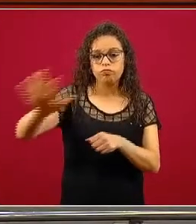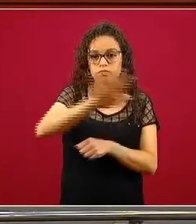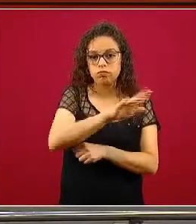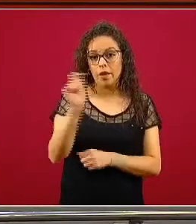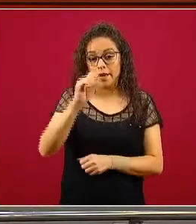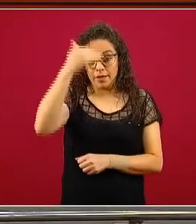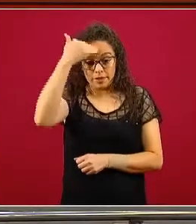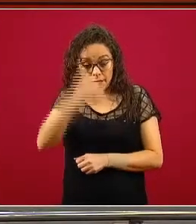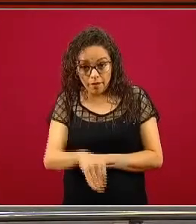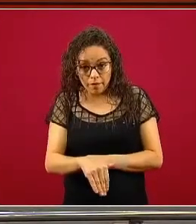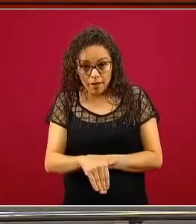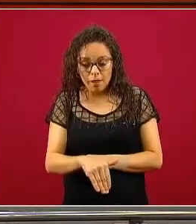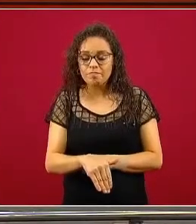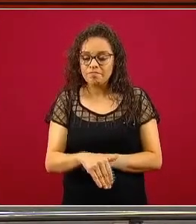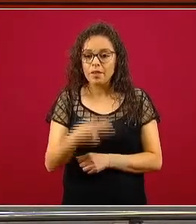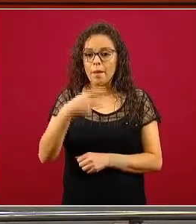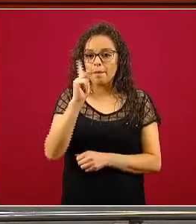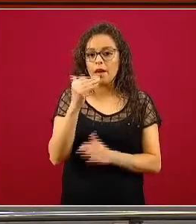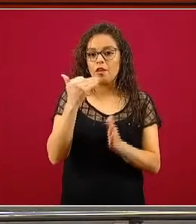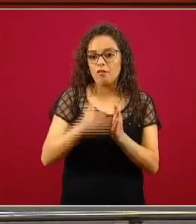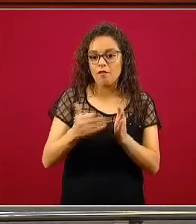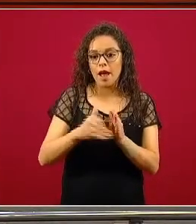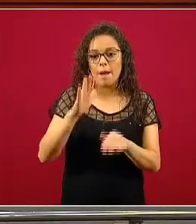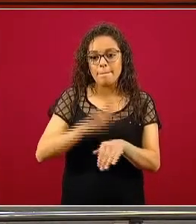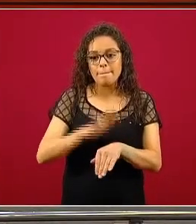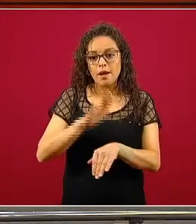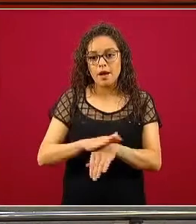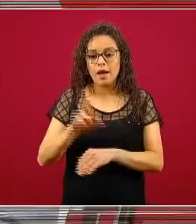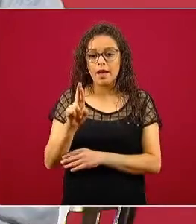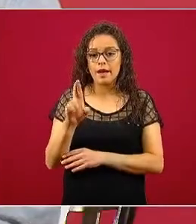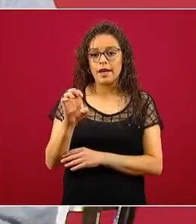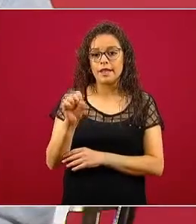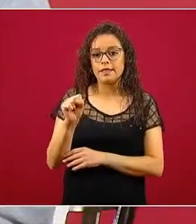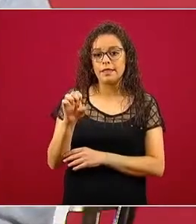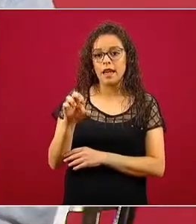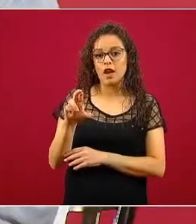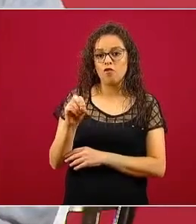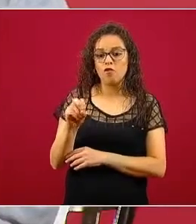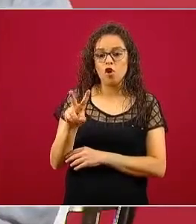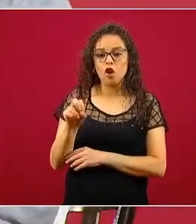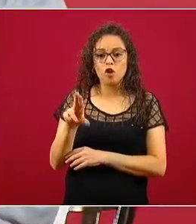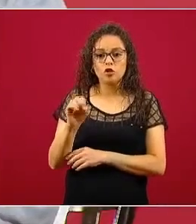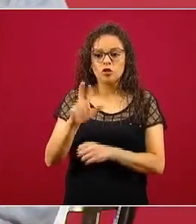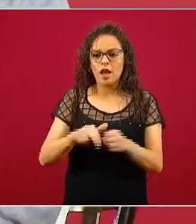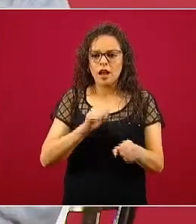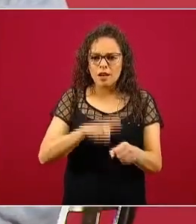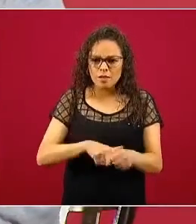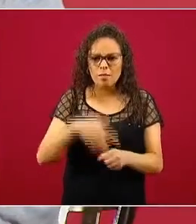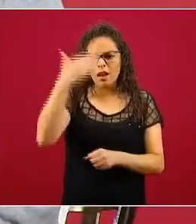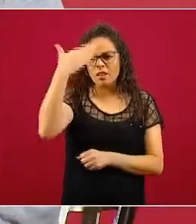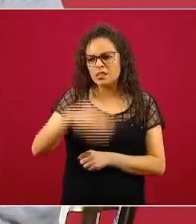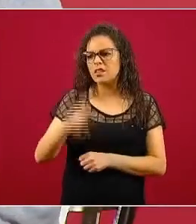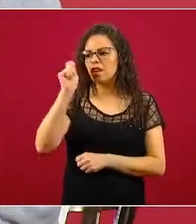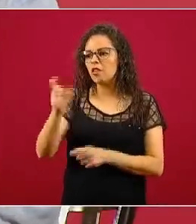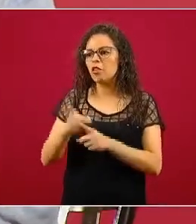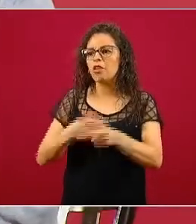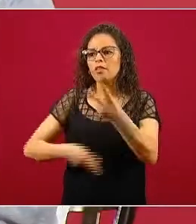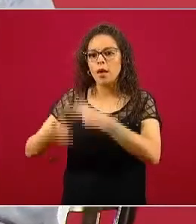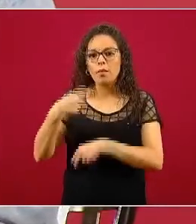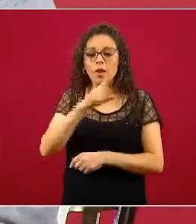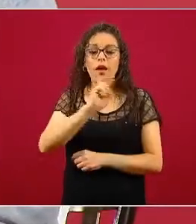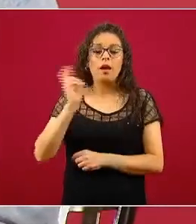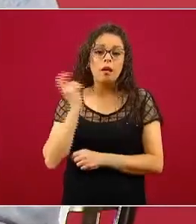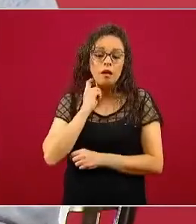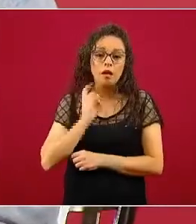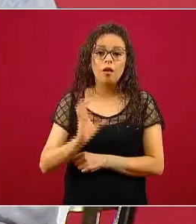todavía conocer cuáles y cuántos son los reservorios animales. Se ha hablado del famoso pangolín, se ha hablado de los murciélagos. Es posible que